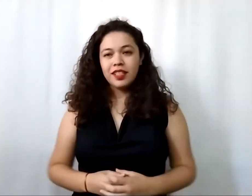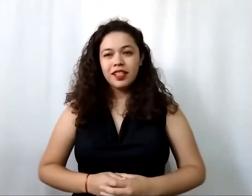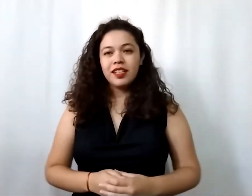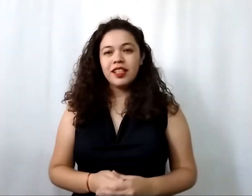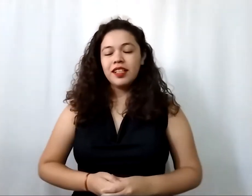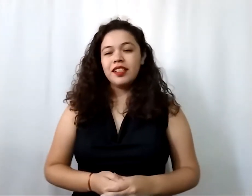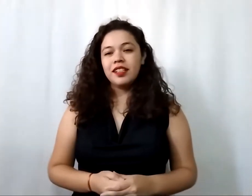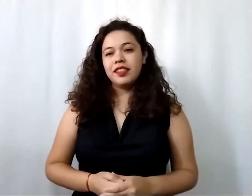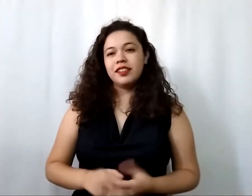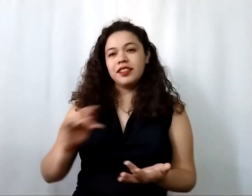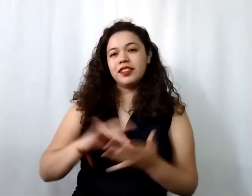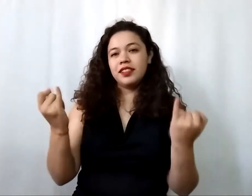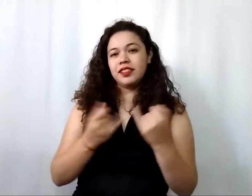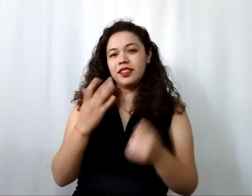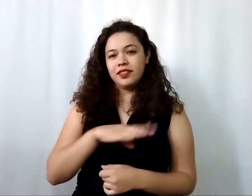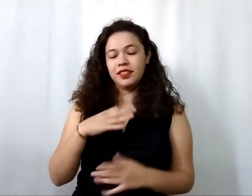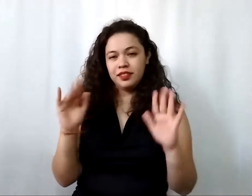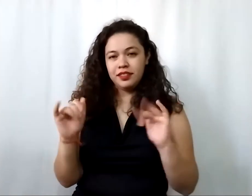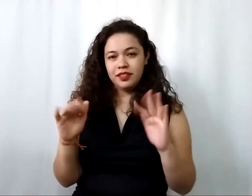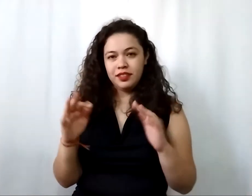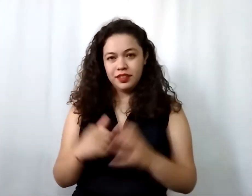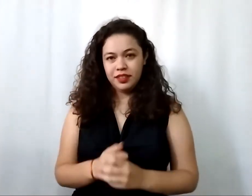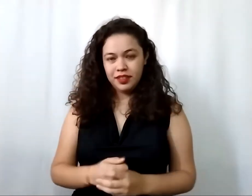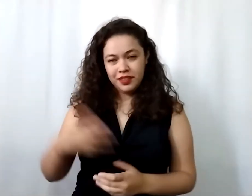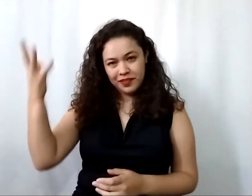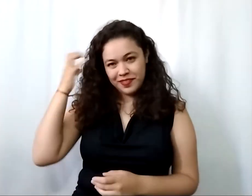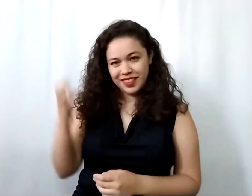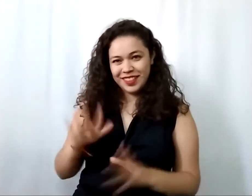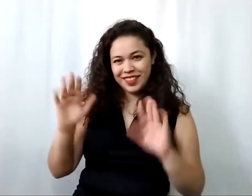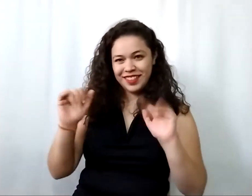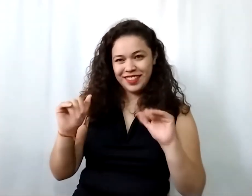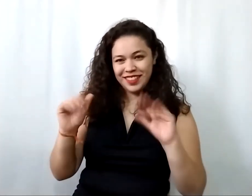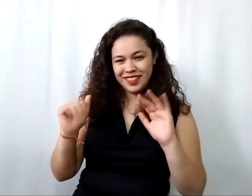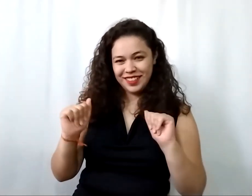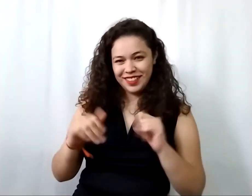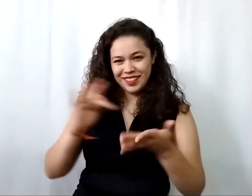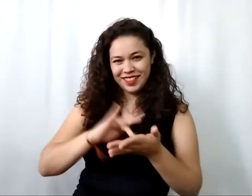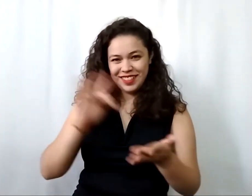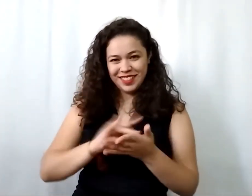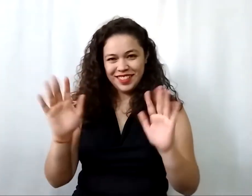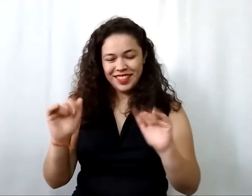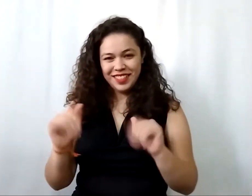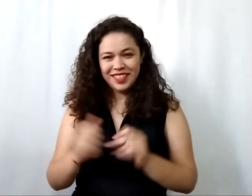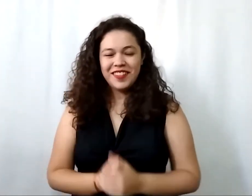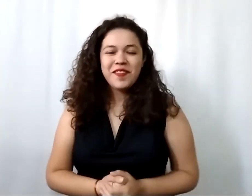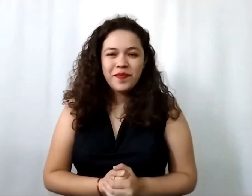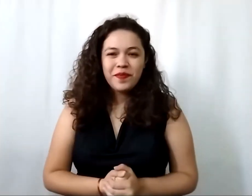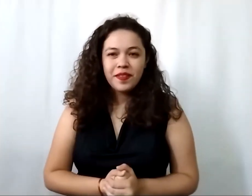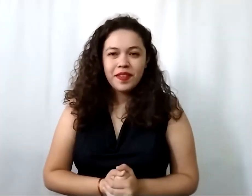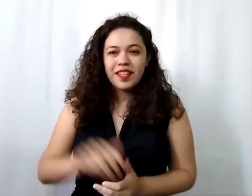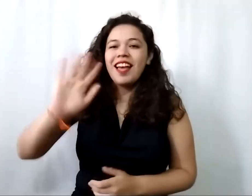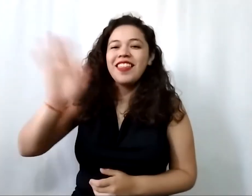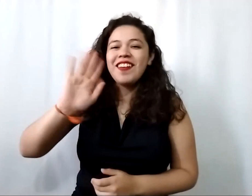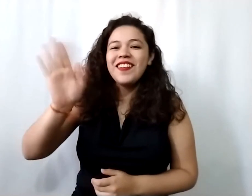Gracias. Igualmente, También a usted felicidades. y a Fernanda. Gracias. Claro que sí, Hizo gracias. favor de traducir. Gracias.